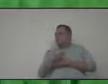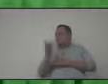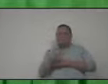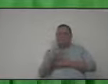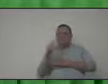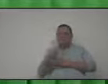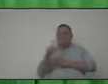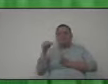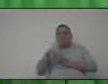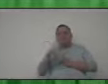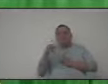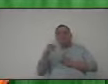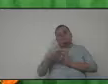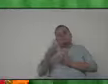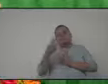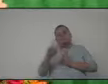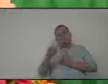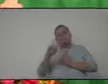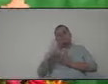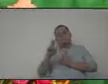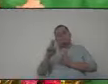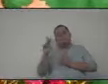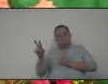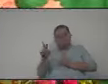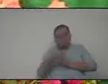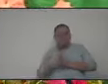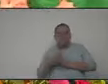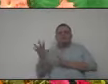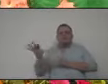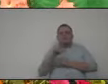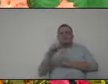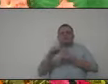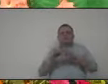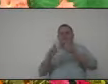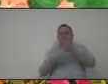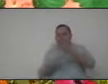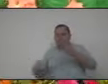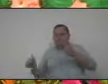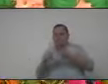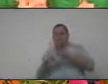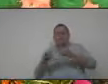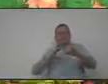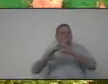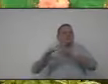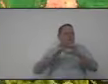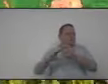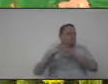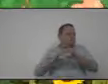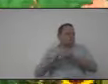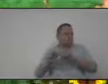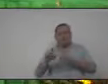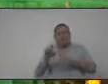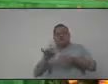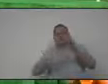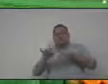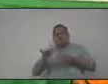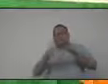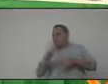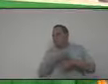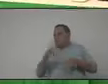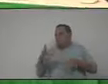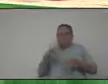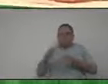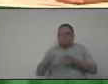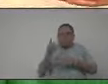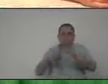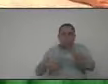de la vigencia 2022. A todos los subgerentes, a los medios de comunicación, a nuestra secretaria de salud del